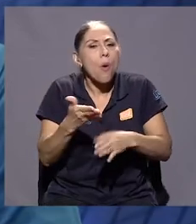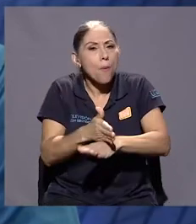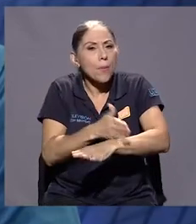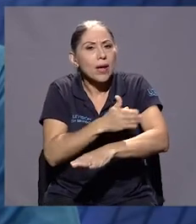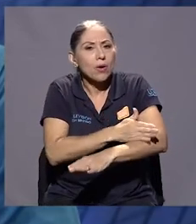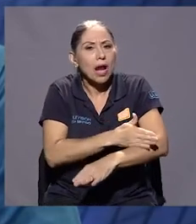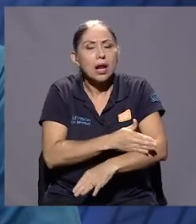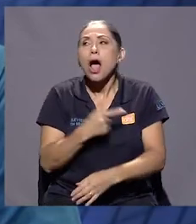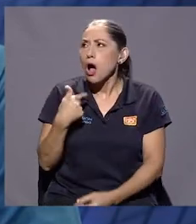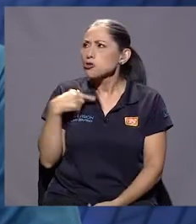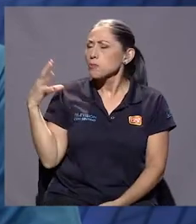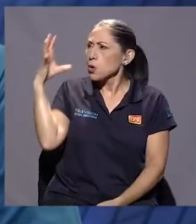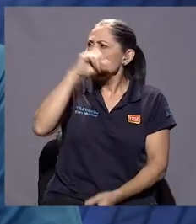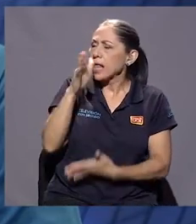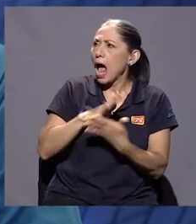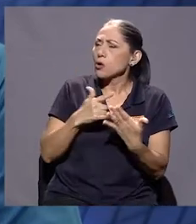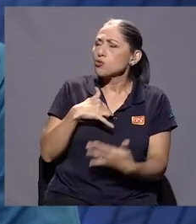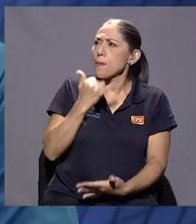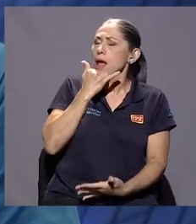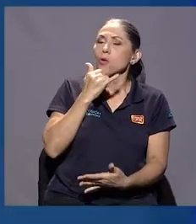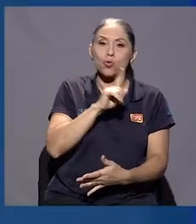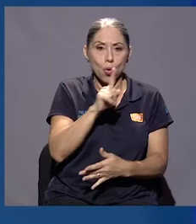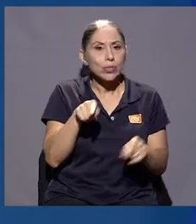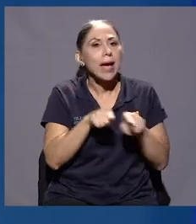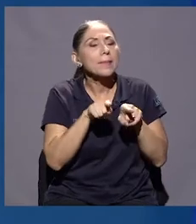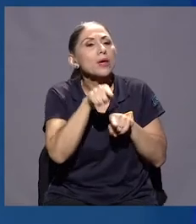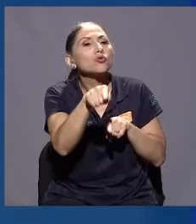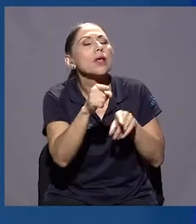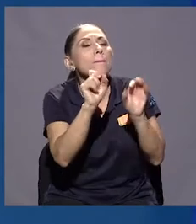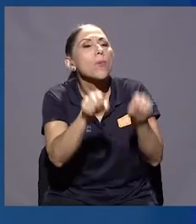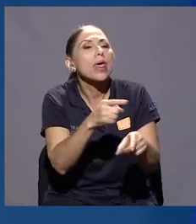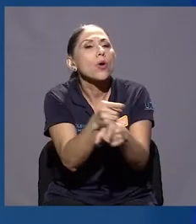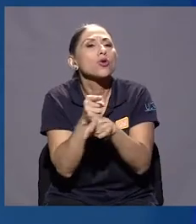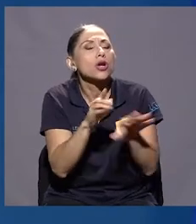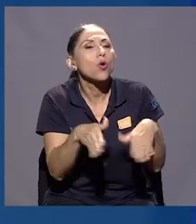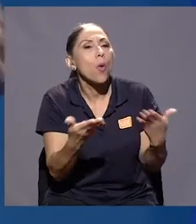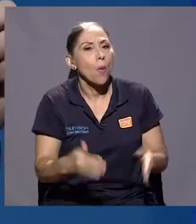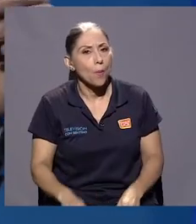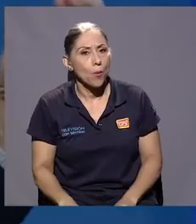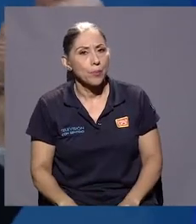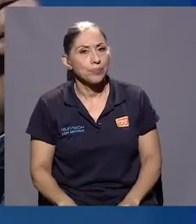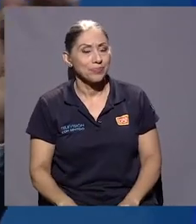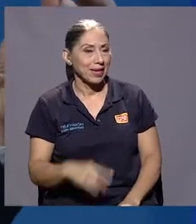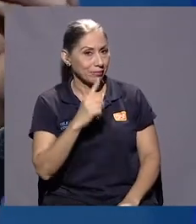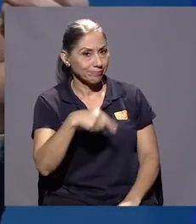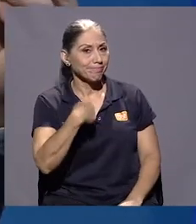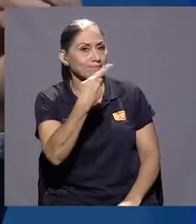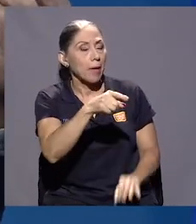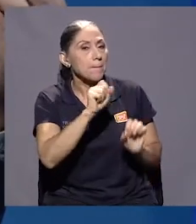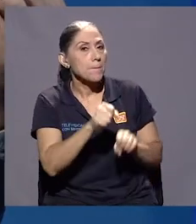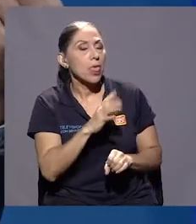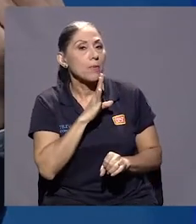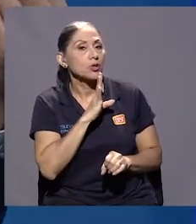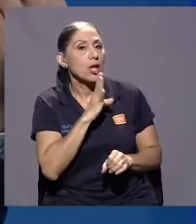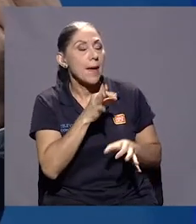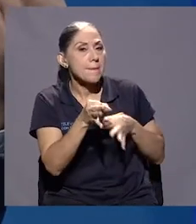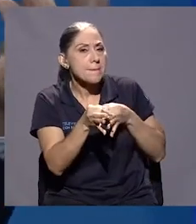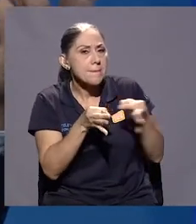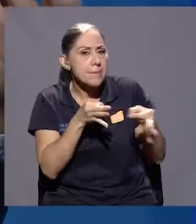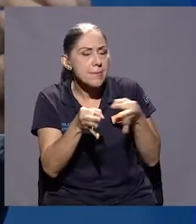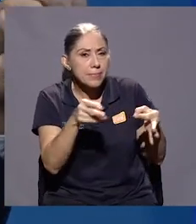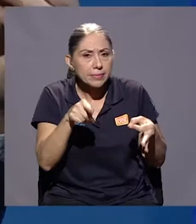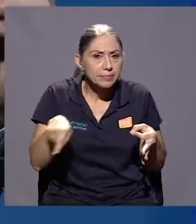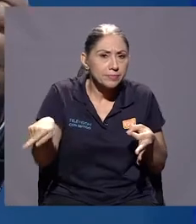que está haciendo algo mal al uso en el próximo bloque podemos especificar sobre ese tipo de acciones para que la gente